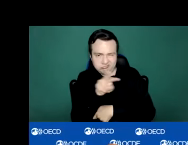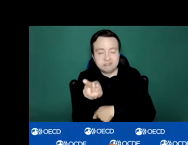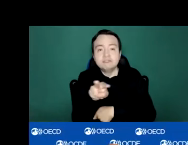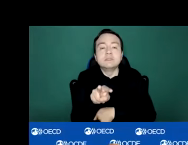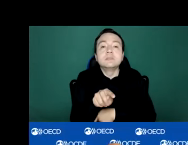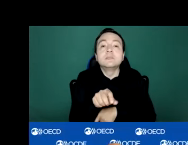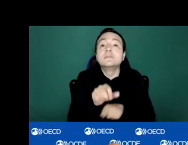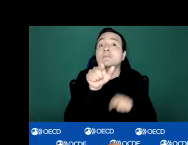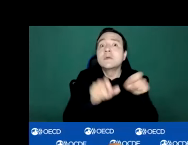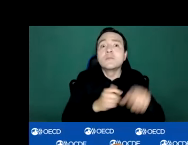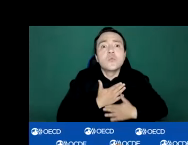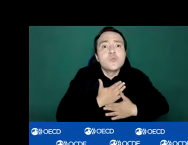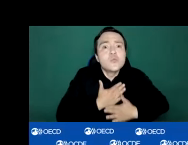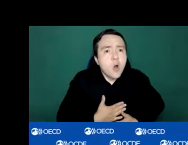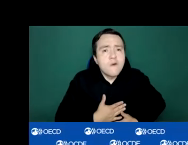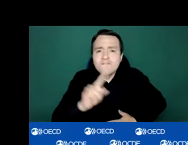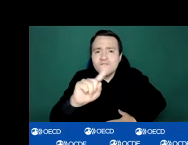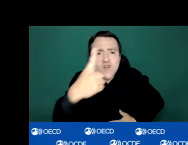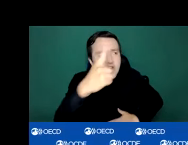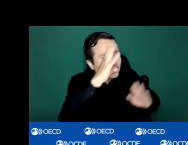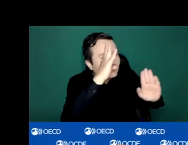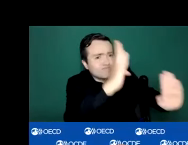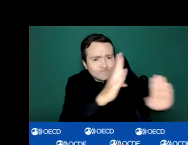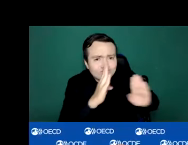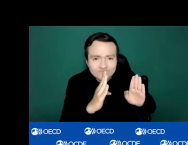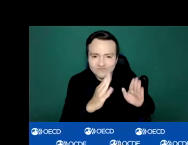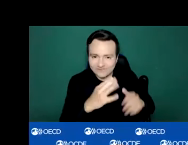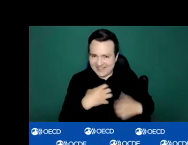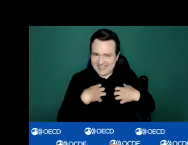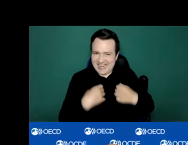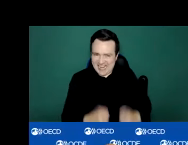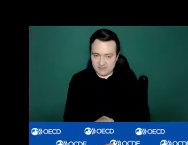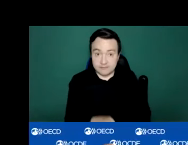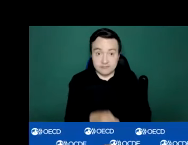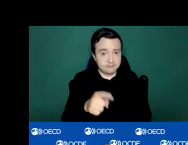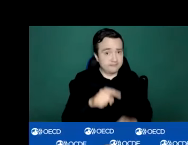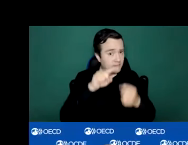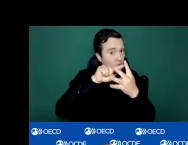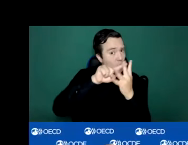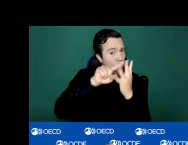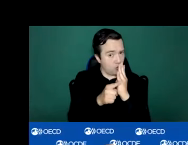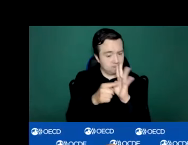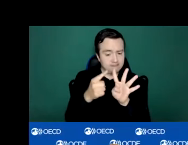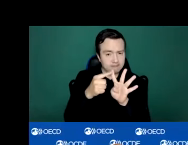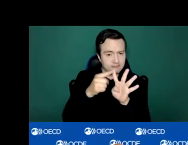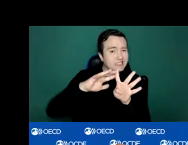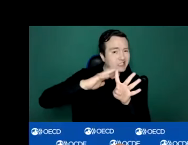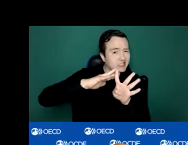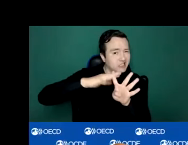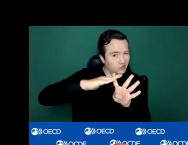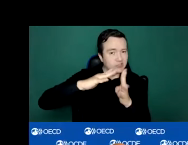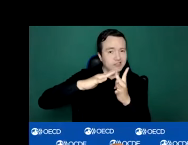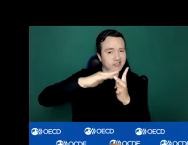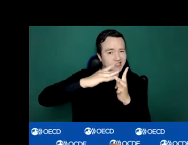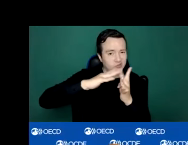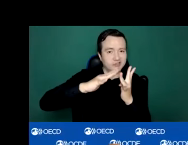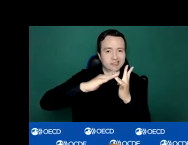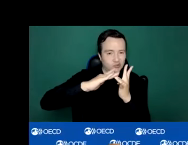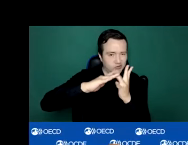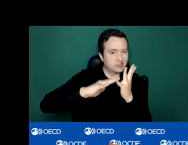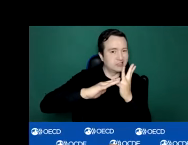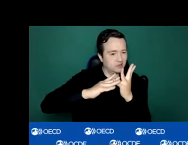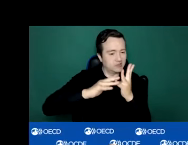salud, y esto toma en consideración 4 elementos, el primero de los cuales es si la